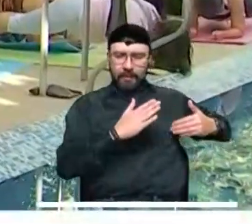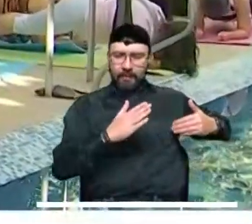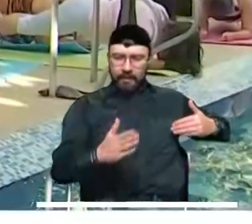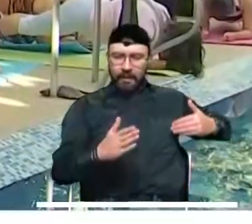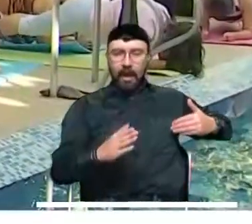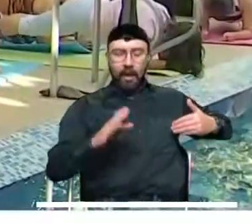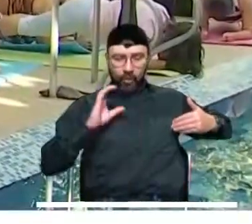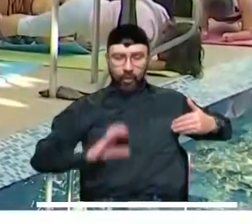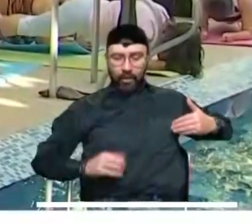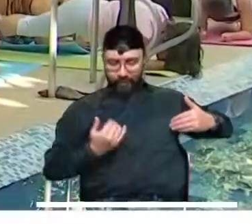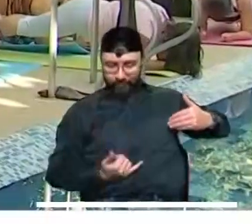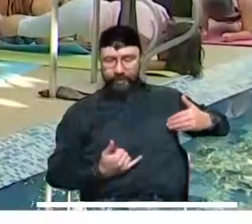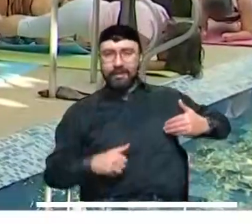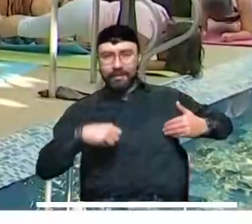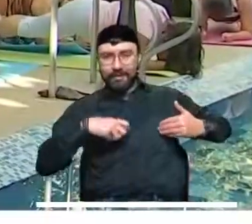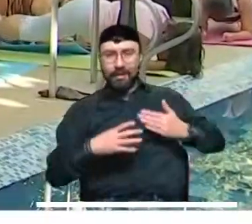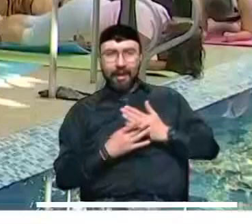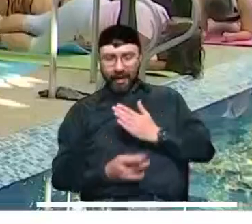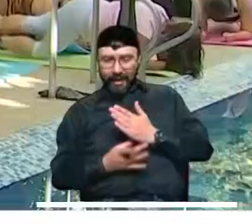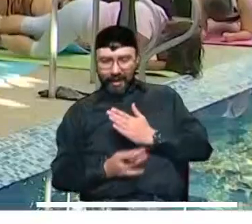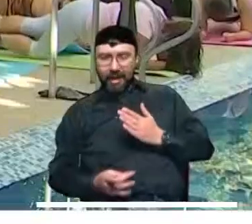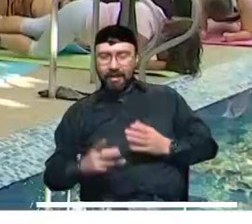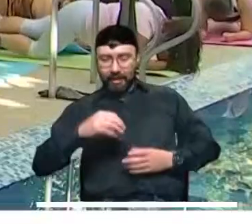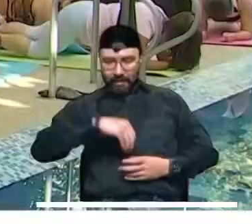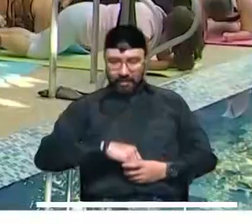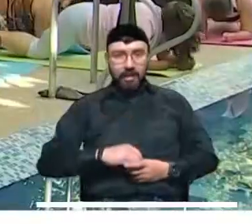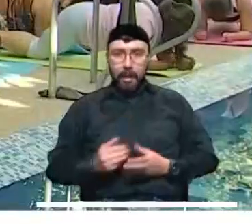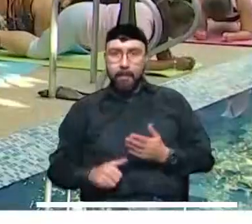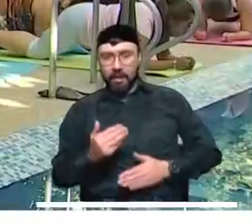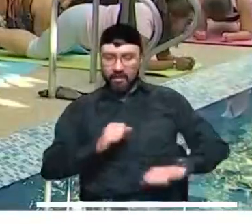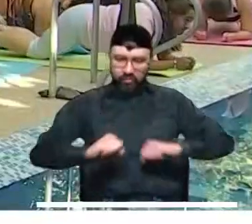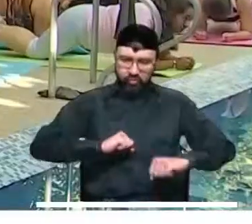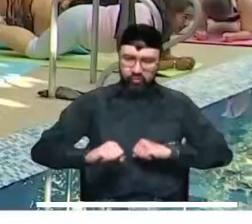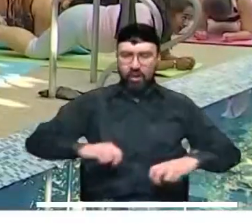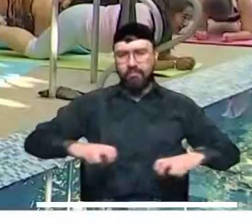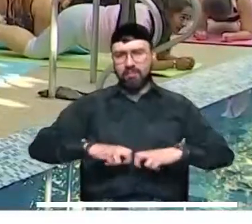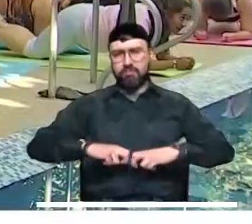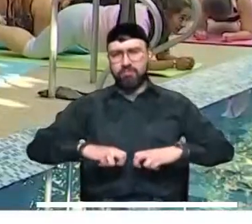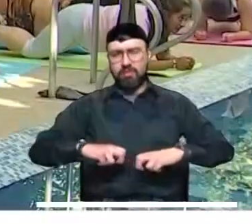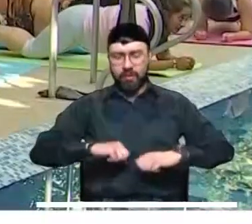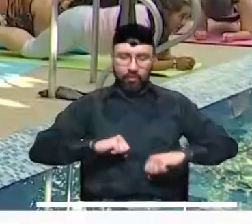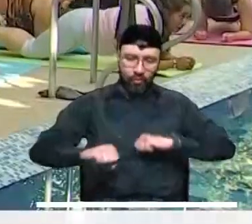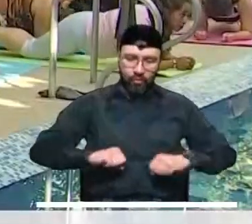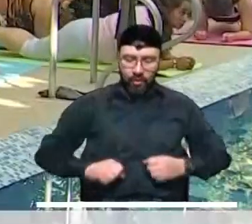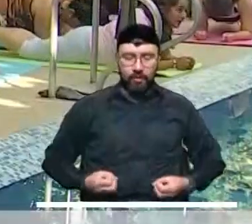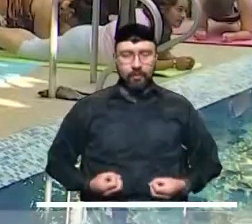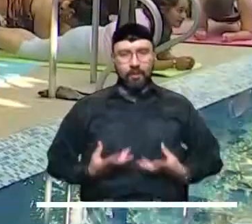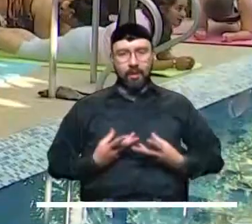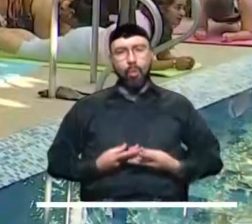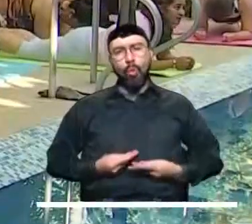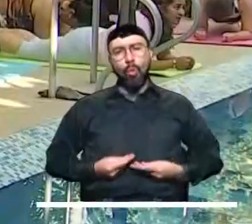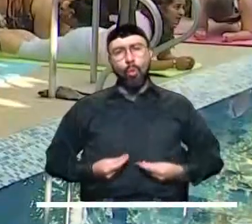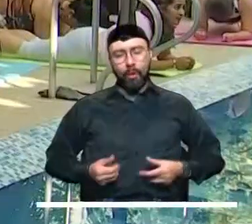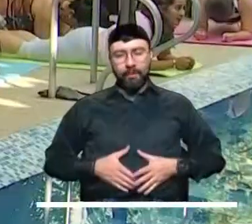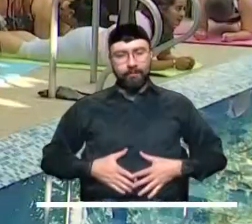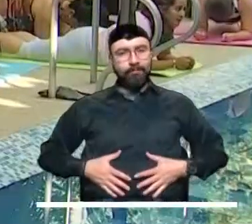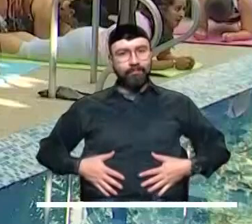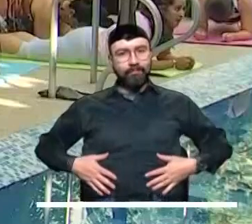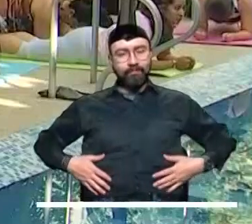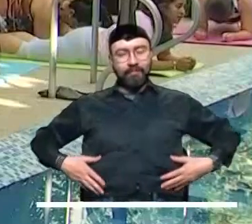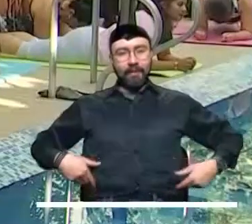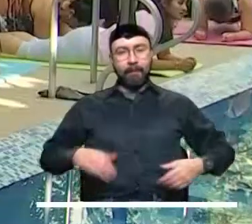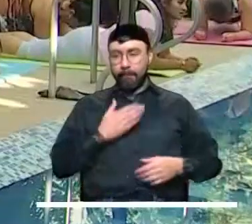empieza a utilizar la grasita, toda esta grasita como fuente de energía. Al activar en actividad física, el